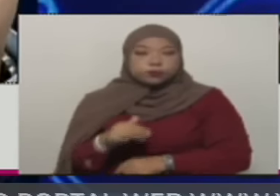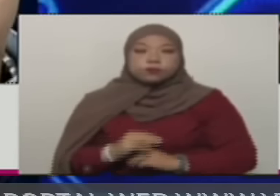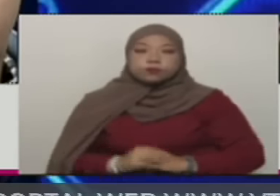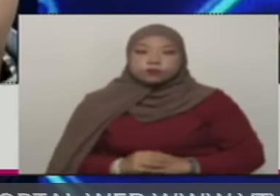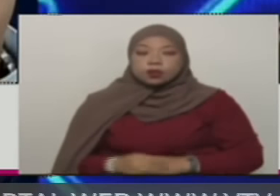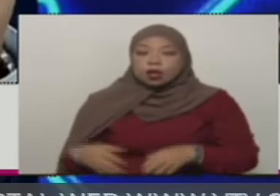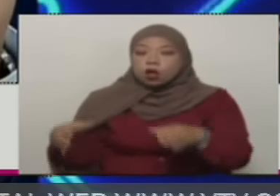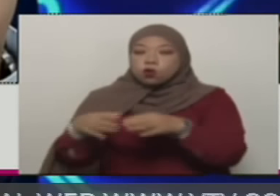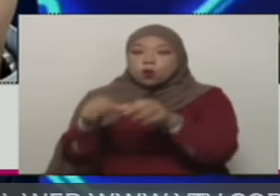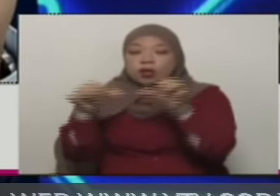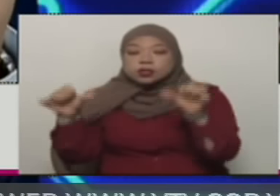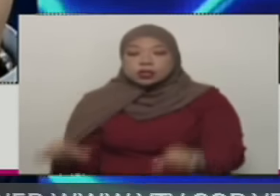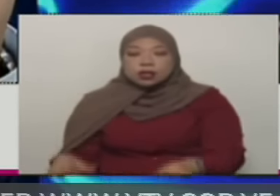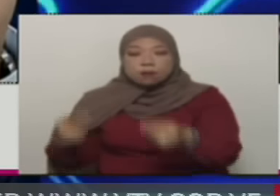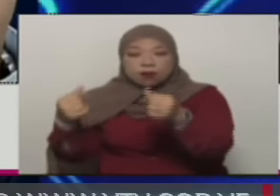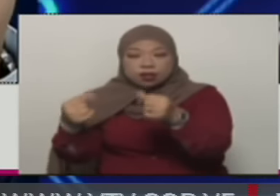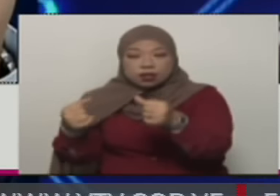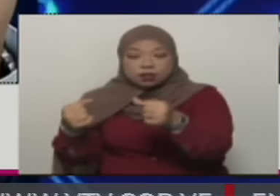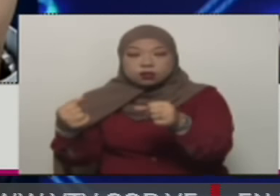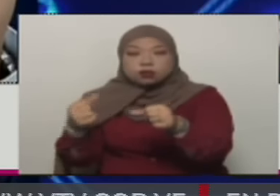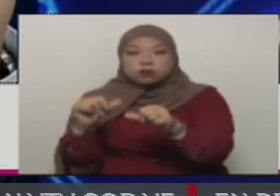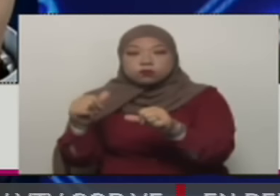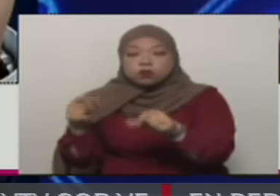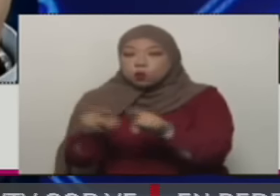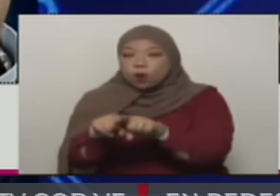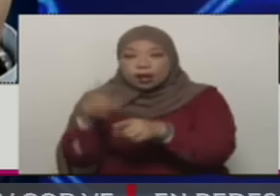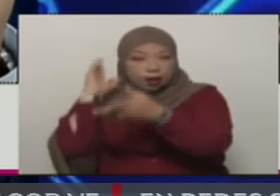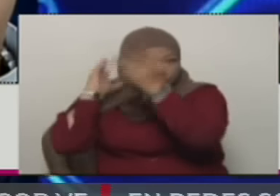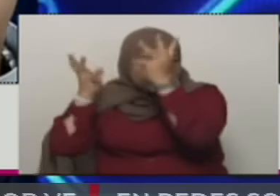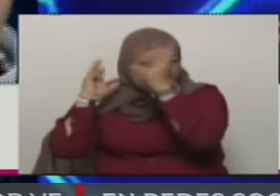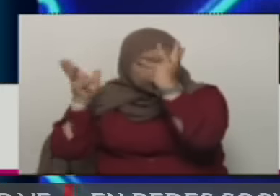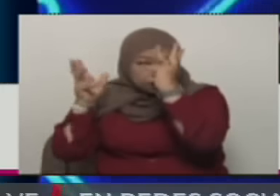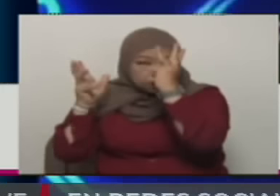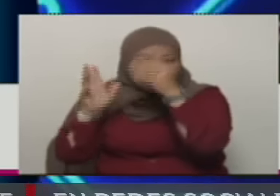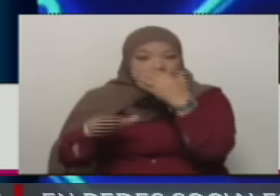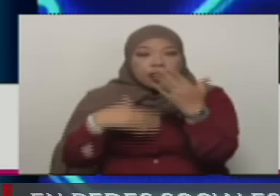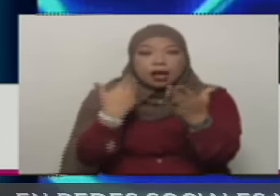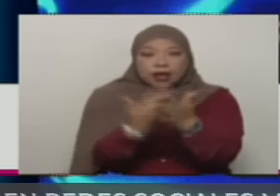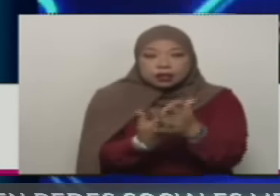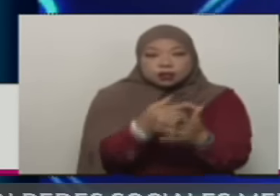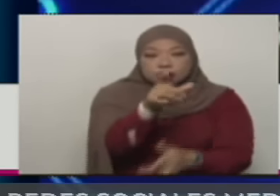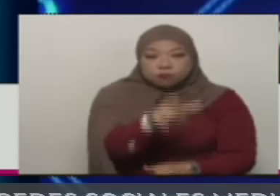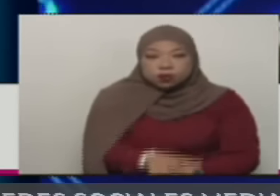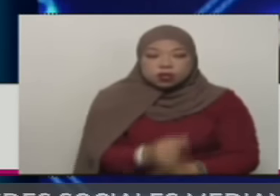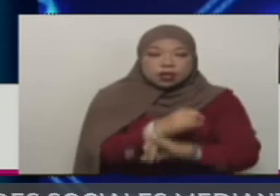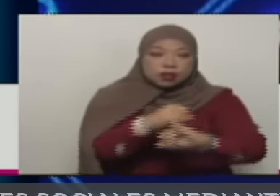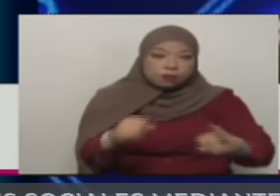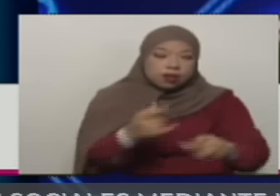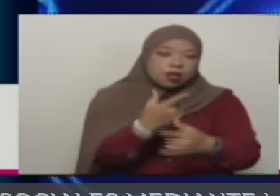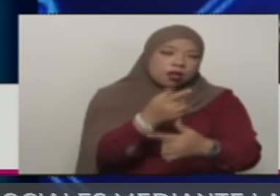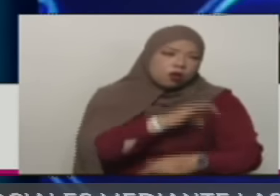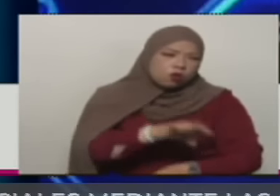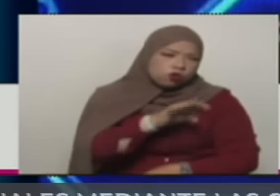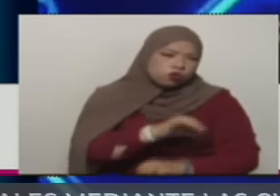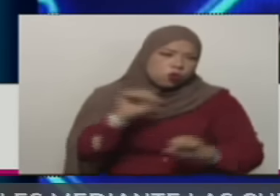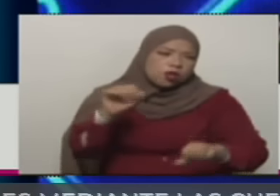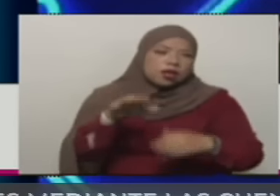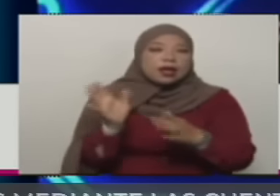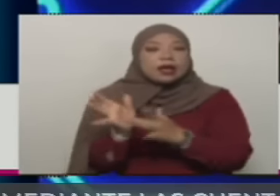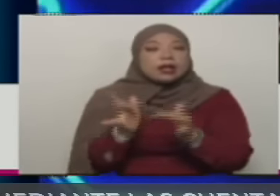del capitalismo salvaje, nazi de Milei, arrastrado a los gringos, y el modelo independiente, soberano, humanista,